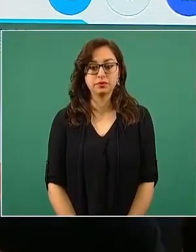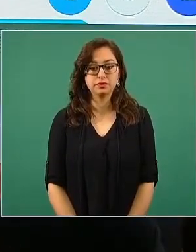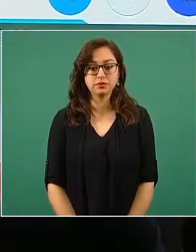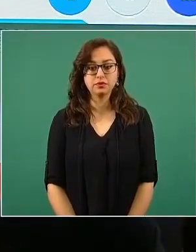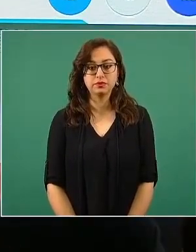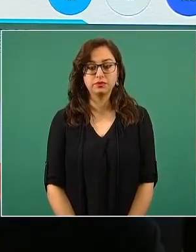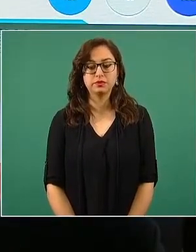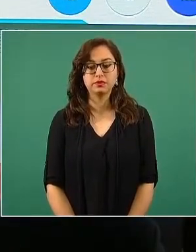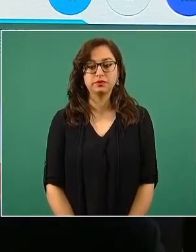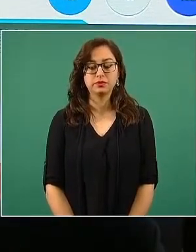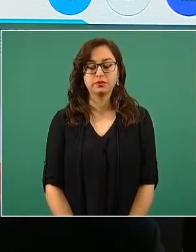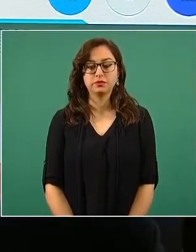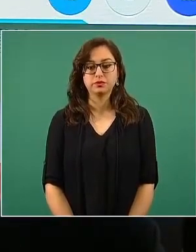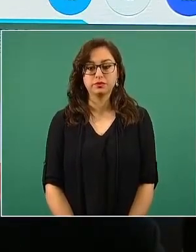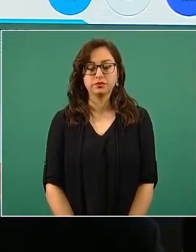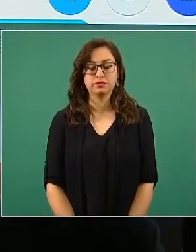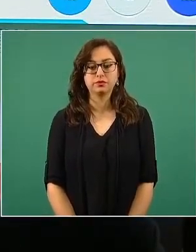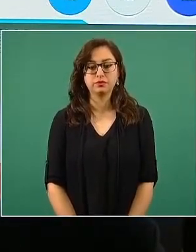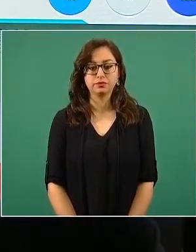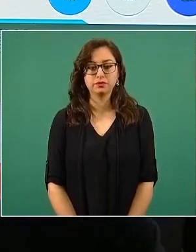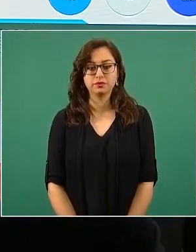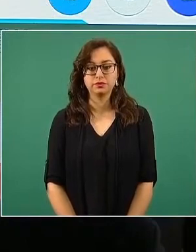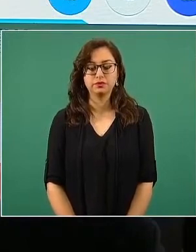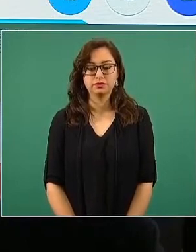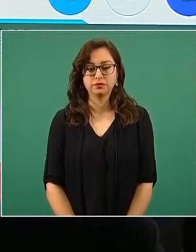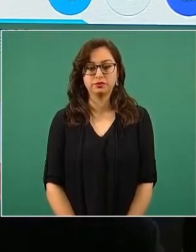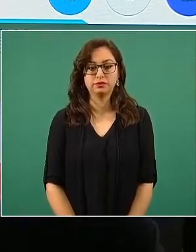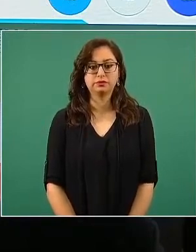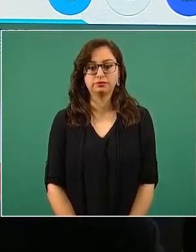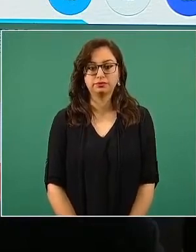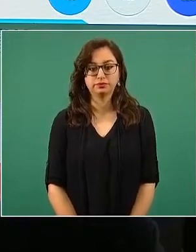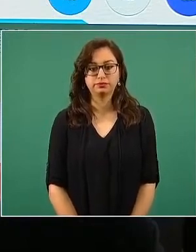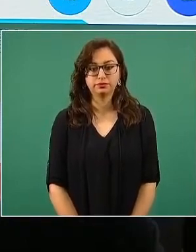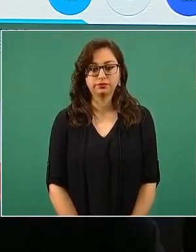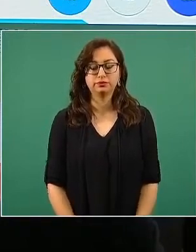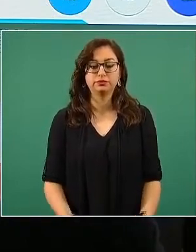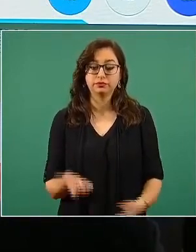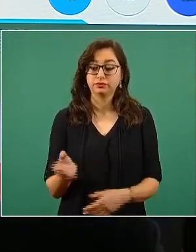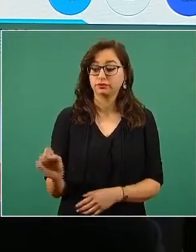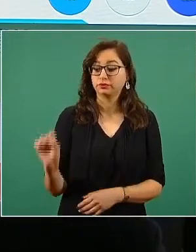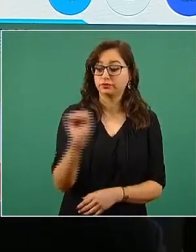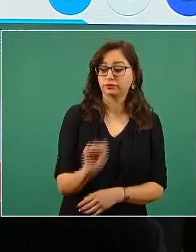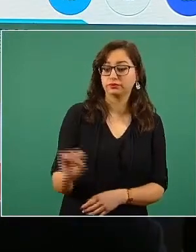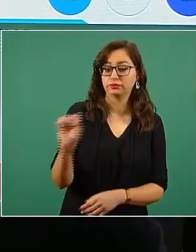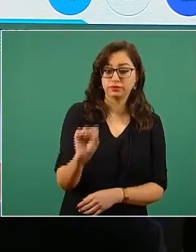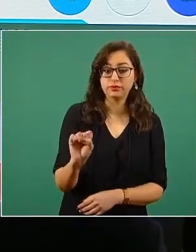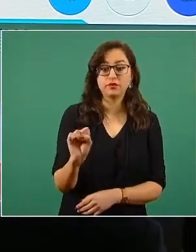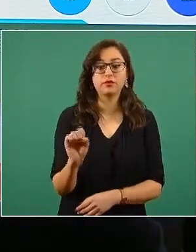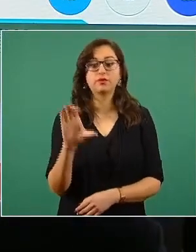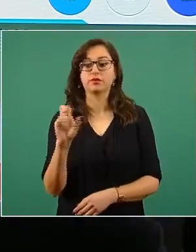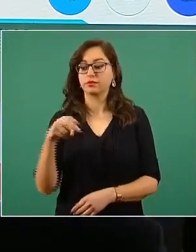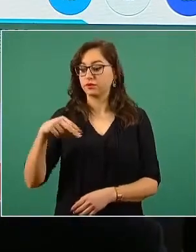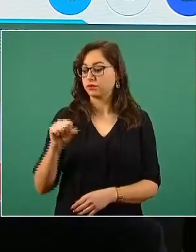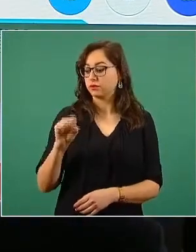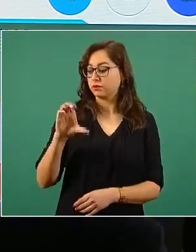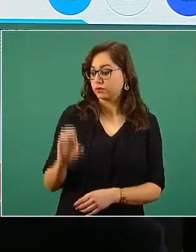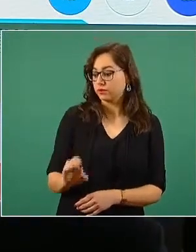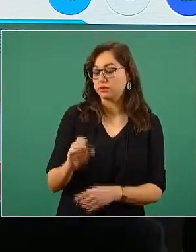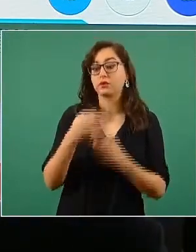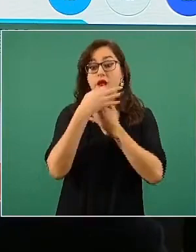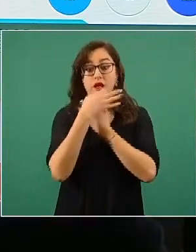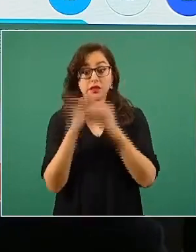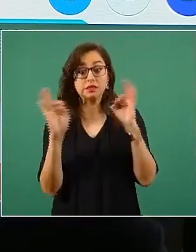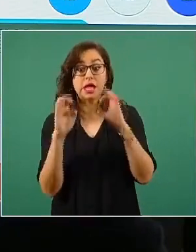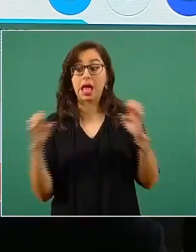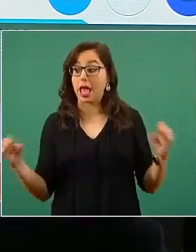siguiente. Día sábado. El día sábado, como decimos, el SENACE declara el estado de emergencia. Todavía